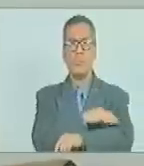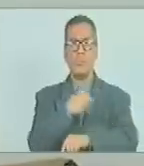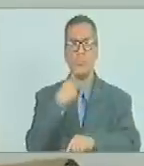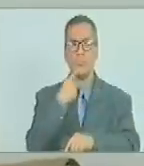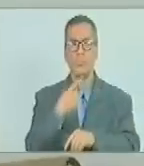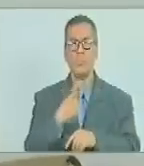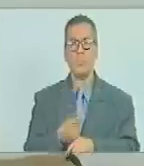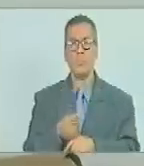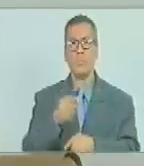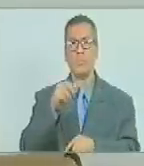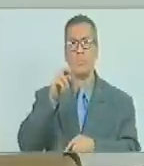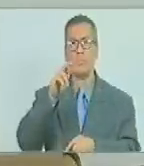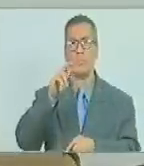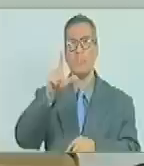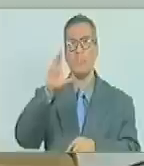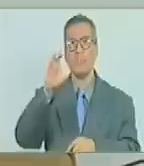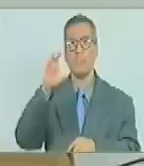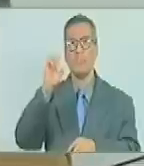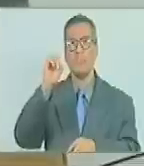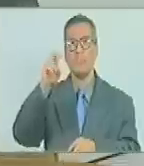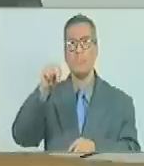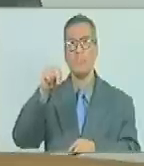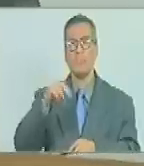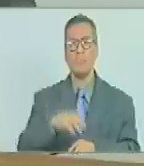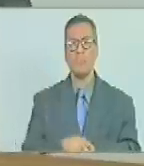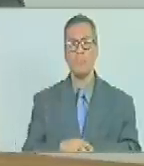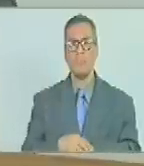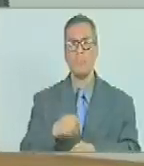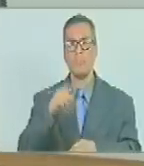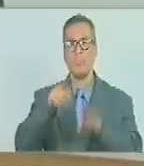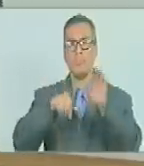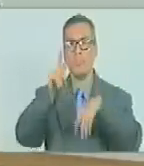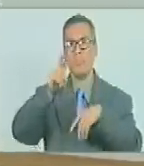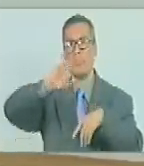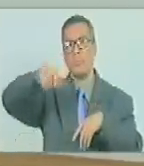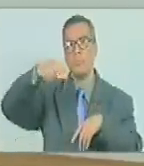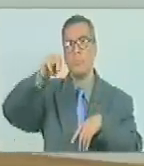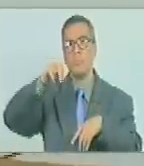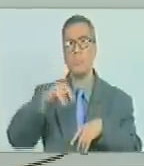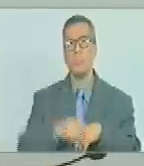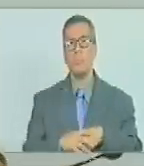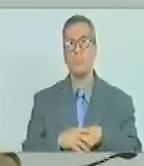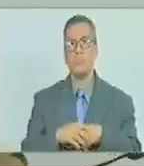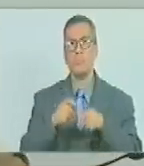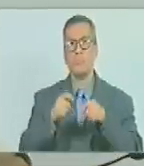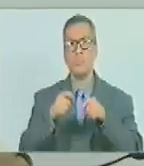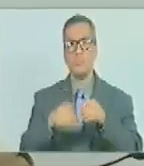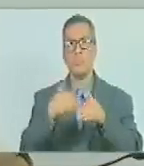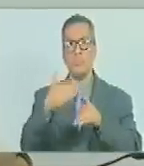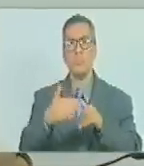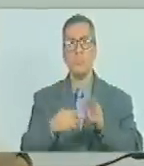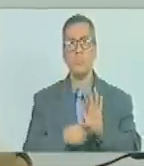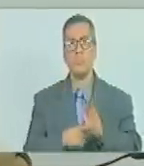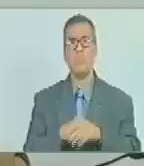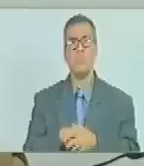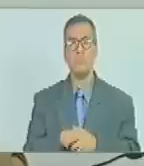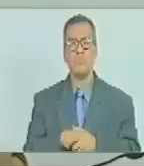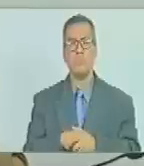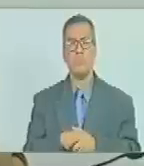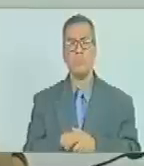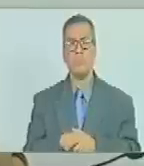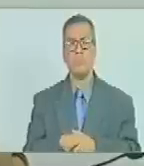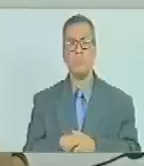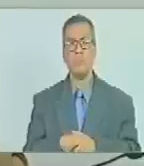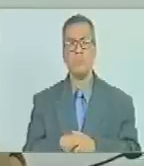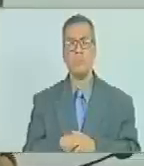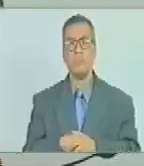Vicente León. Y Luis Vicente León dice, el día 12 de junio, saltando hacia adelante, como saltó Capriles,